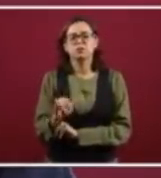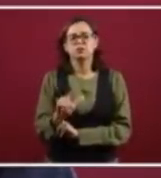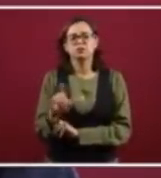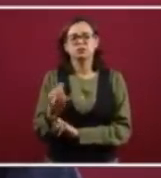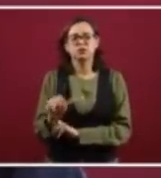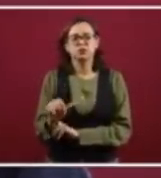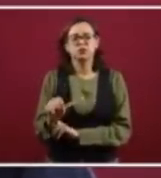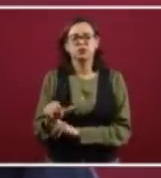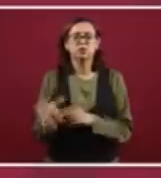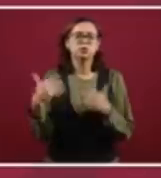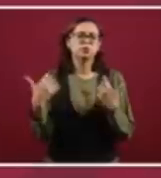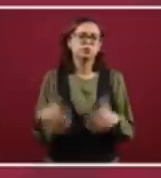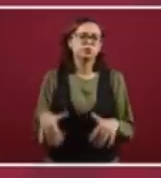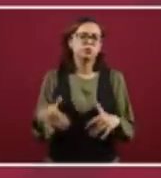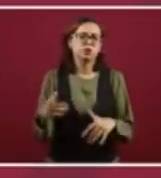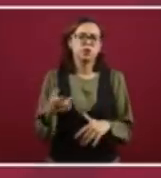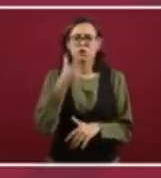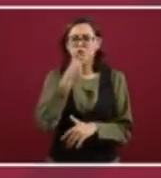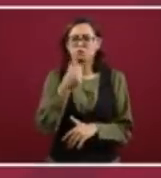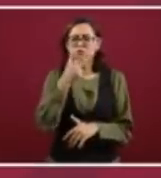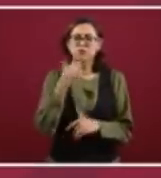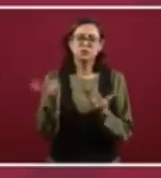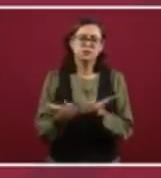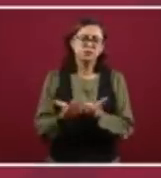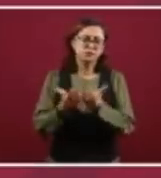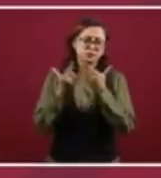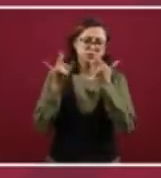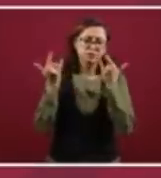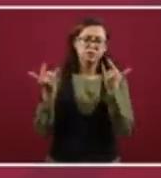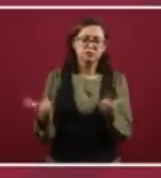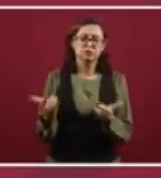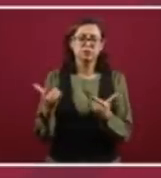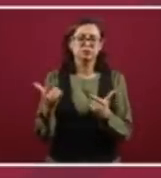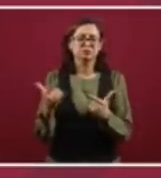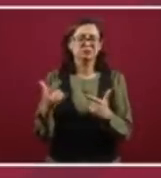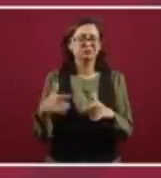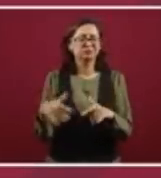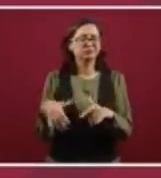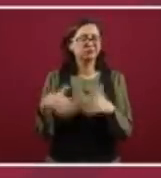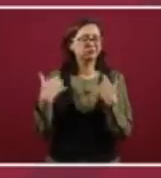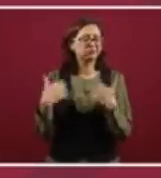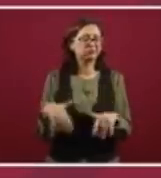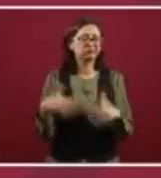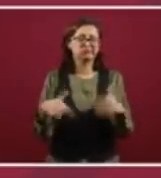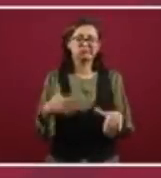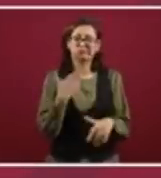un historiador de primer orden,